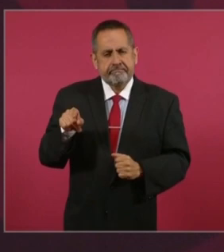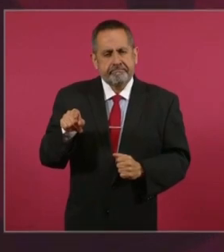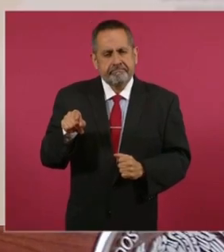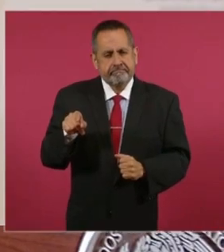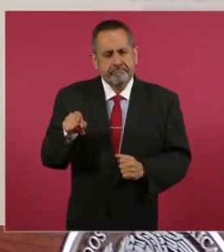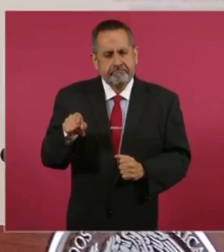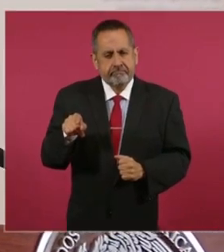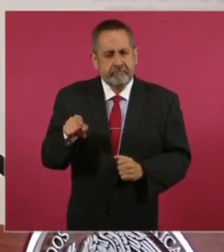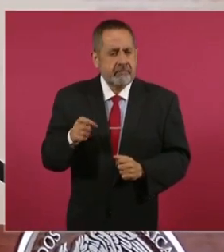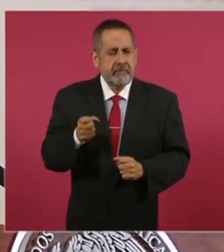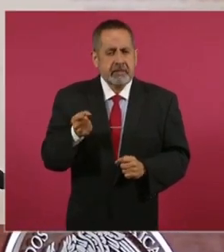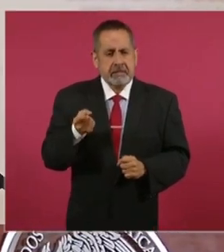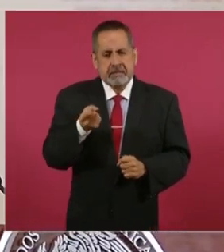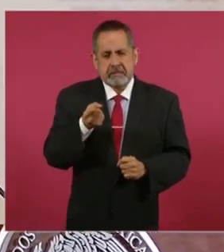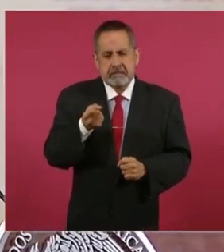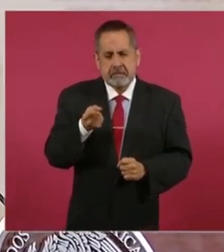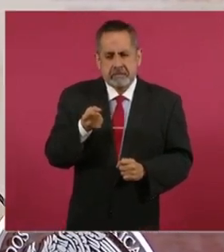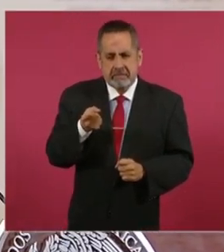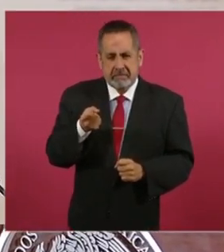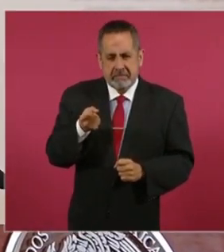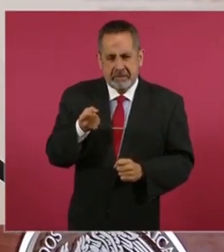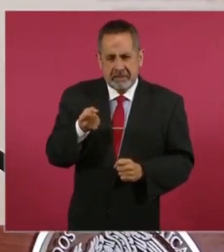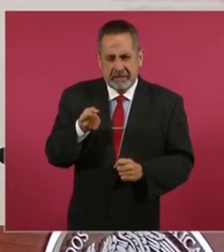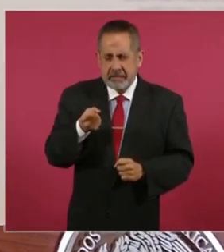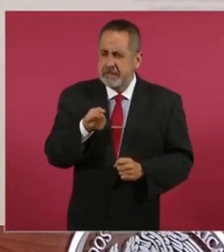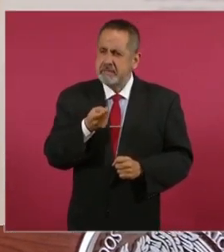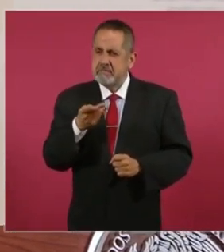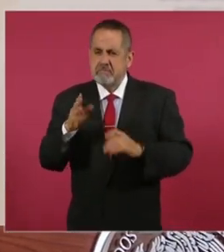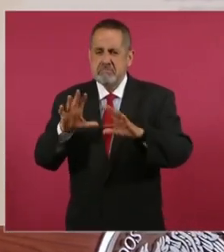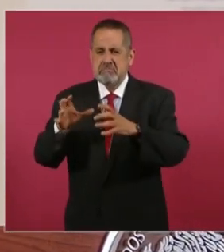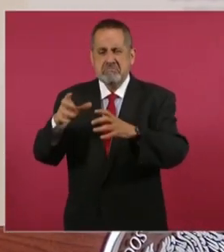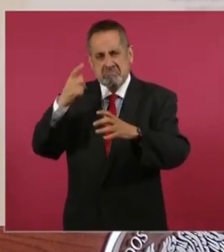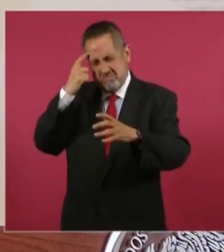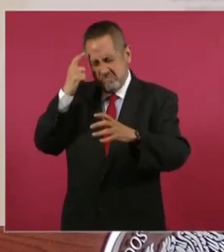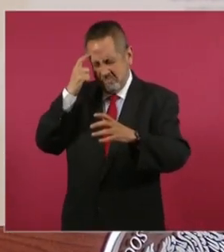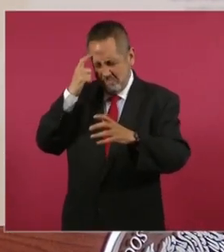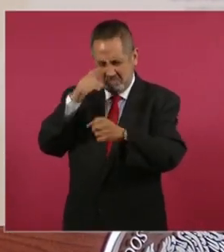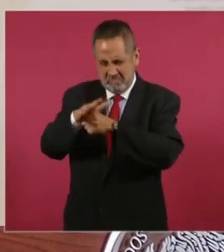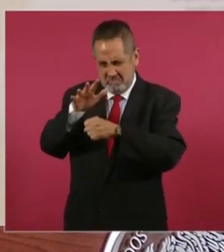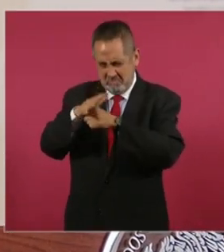minoría lo suficientemente consciente